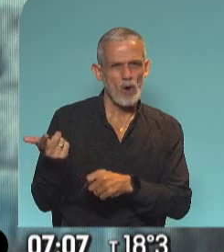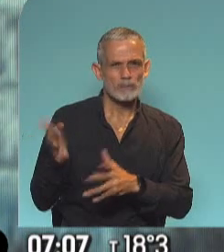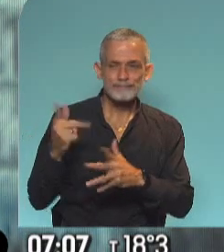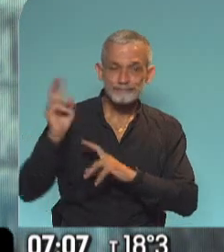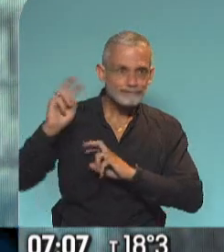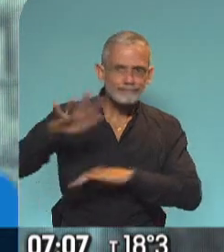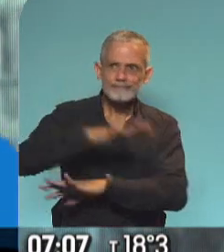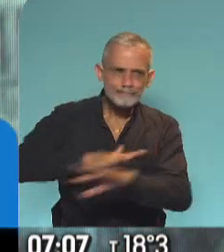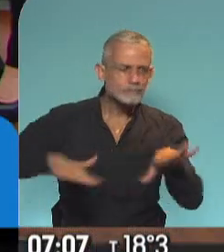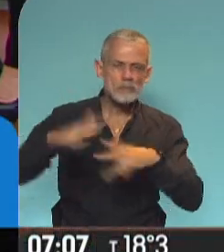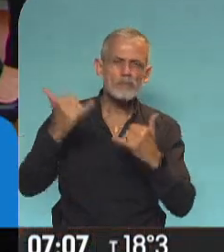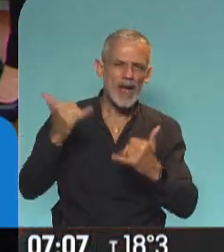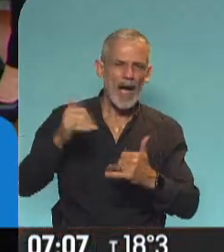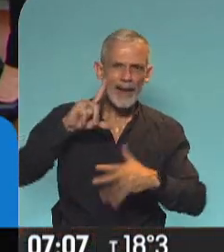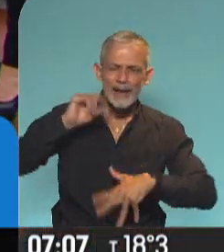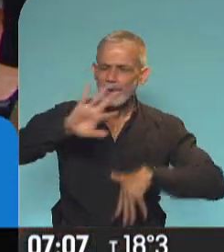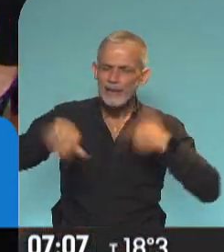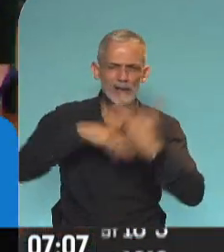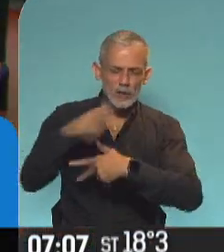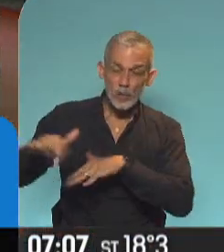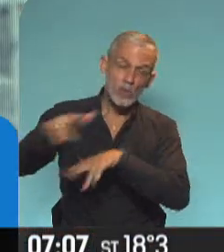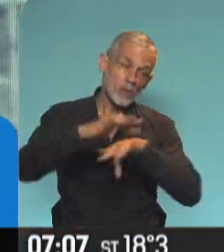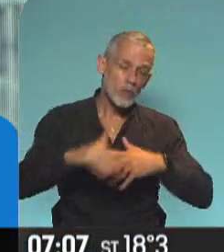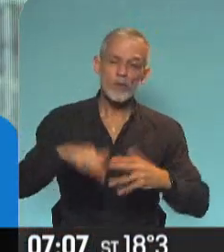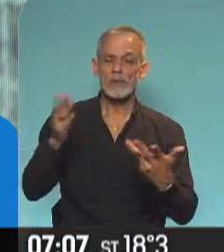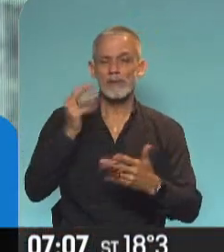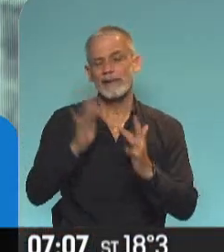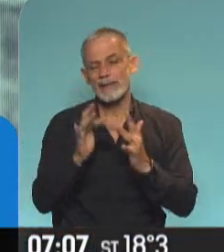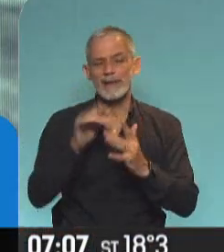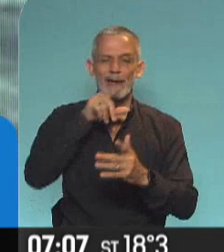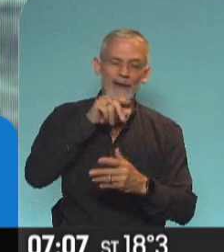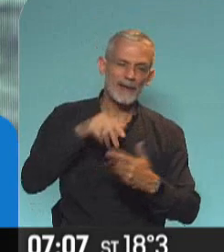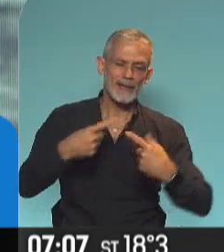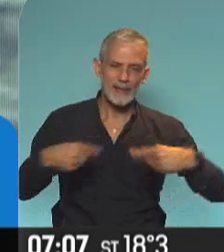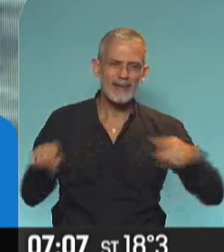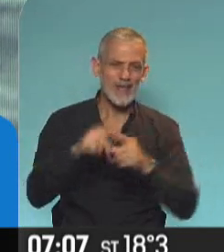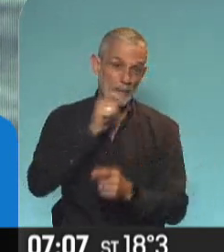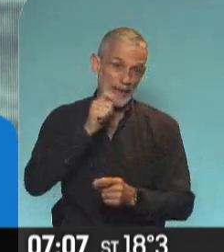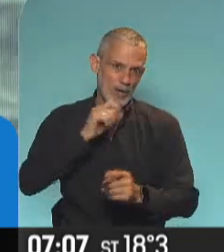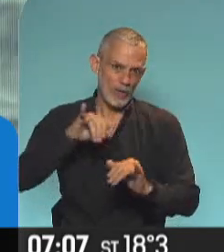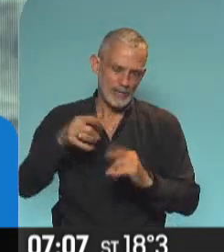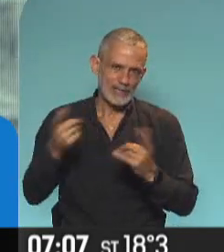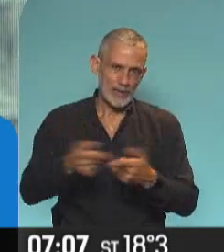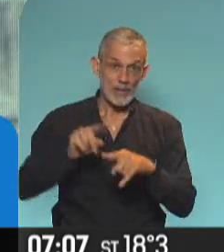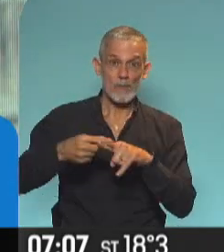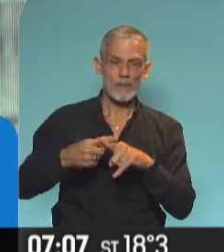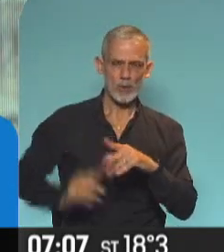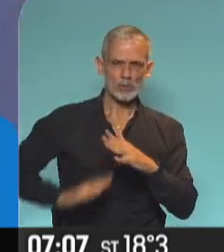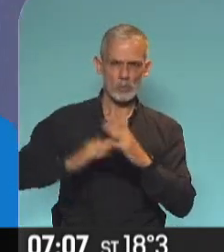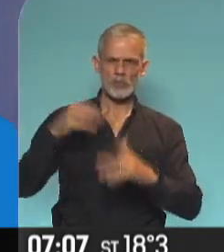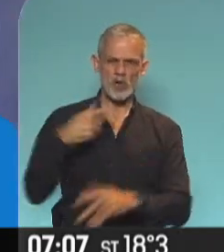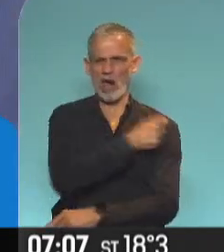ruido, Pablo, que se generó en los últimos días. Es más, a través de las redes sociales, el caso de algunos periodistas y dirigentes políticos que